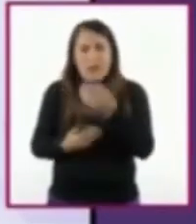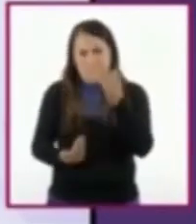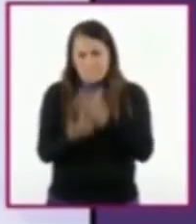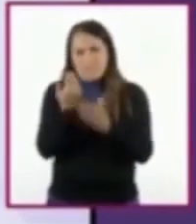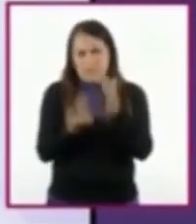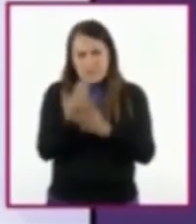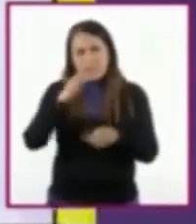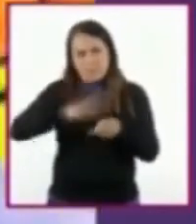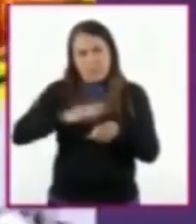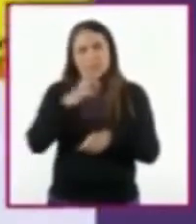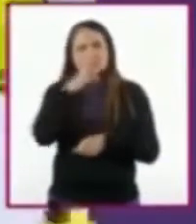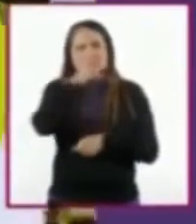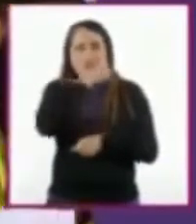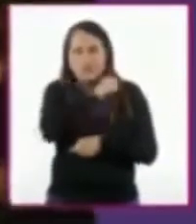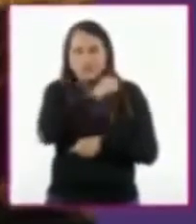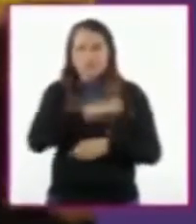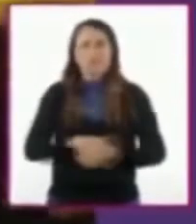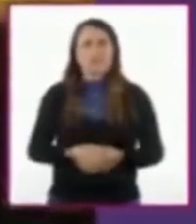mañana.